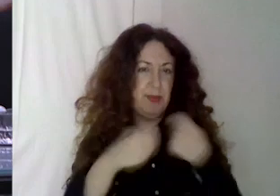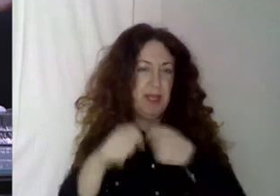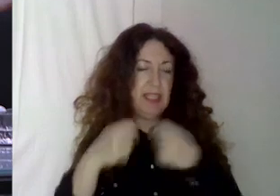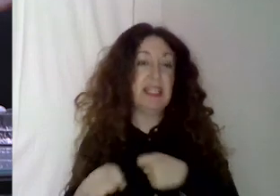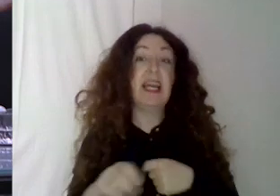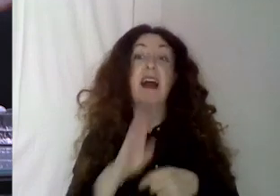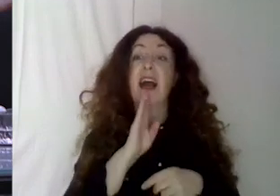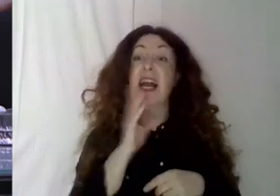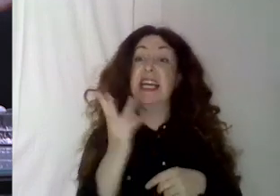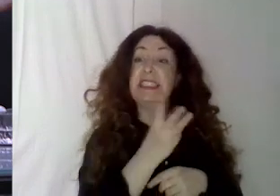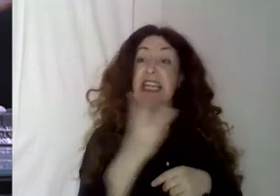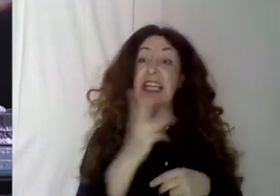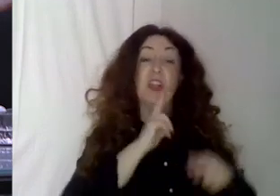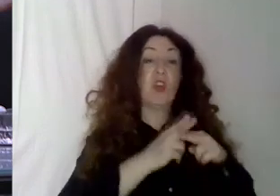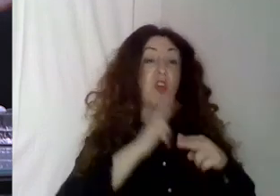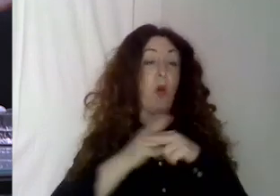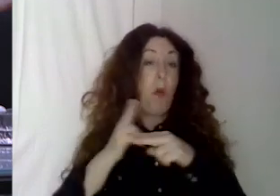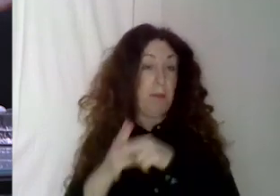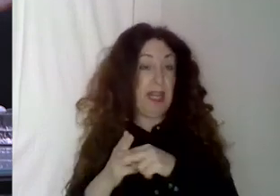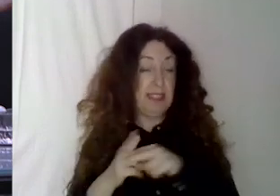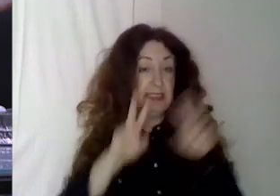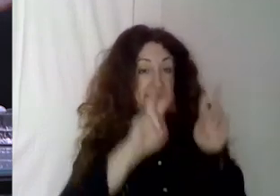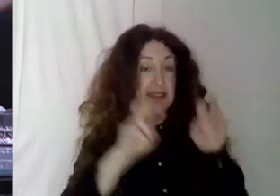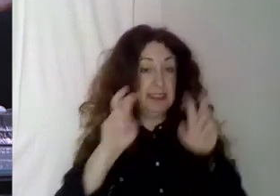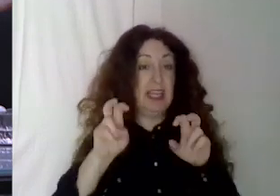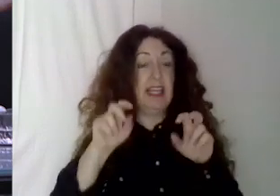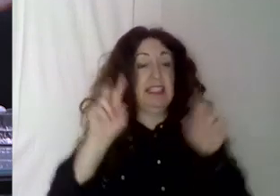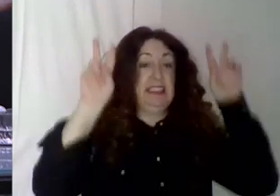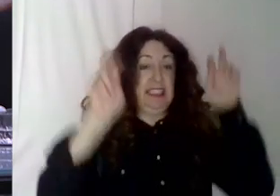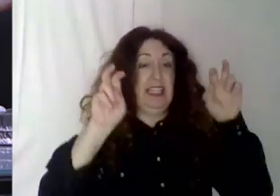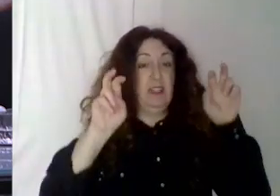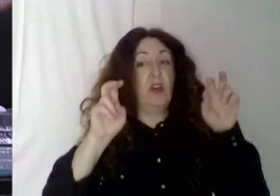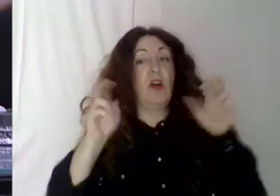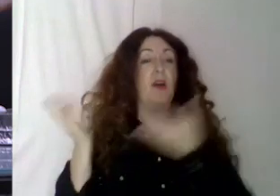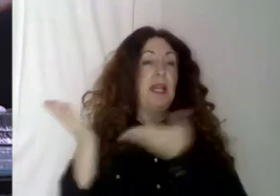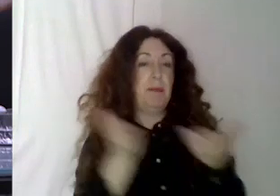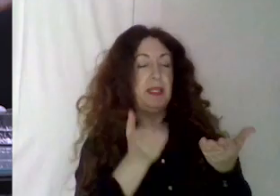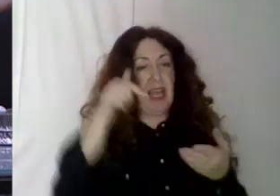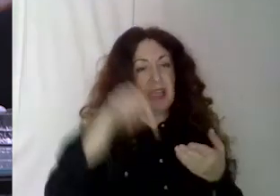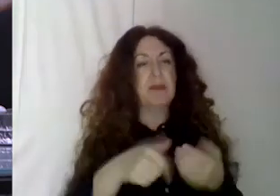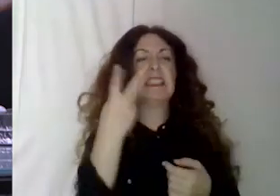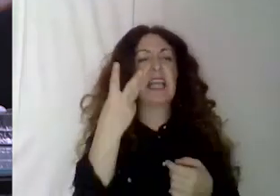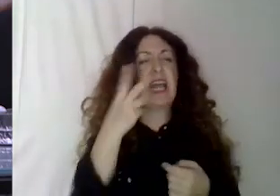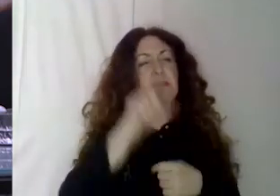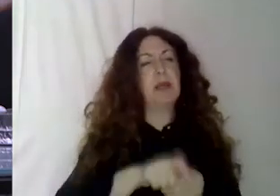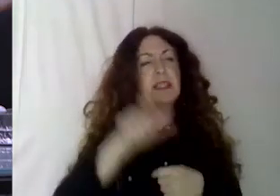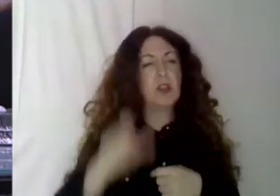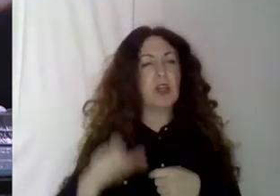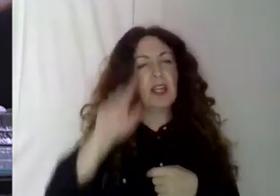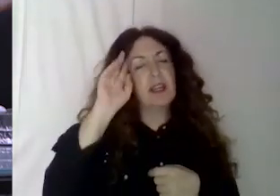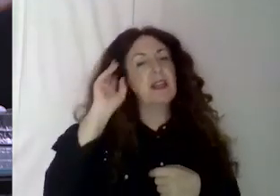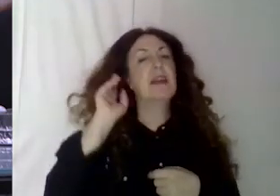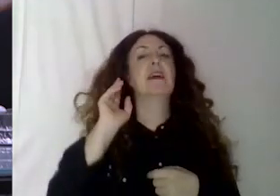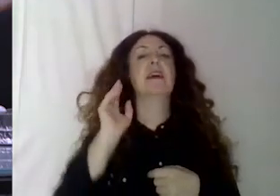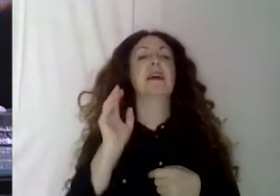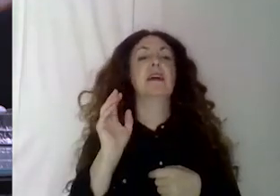cosas extraordinarias, pero que no sé si tienen mucho que ver con que fueran asesinos. Yo, francamente, espero que no, porque espero que otros que no sean